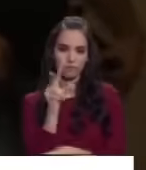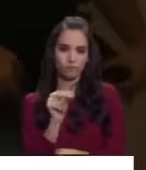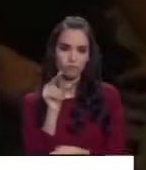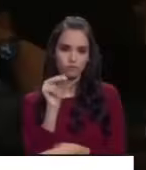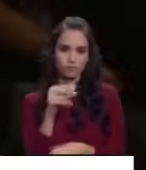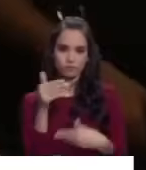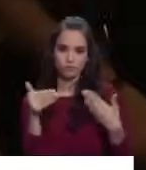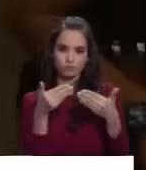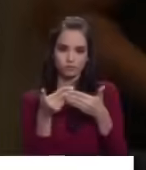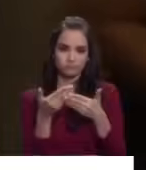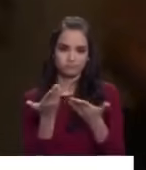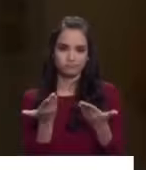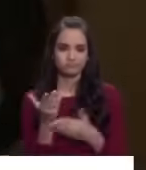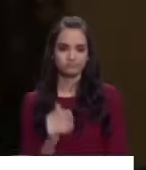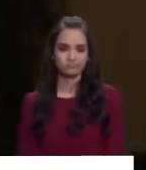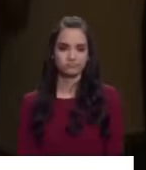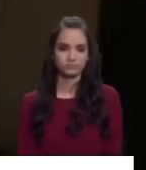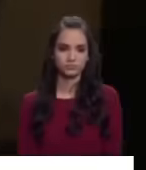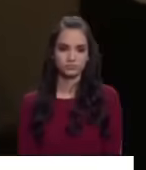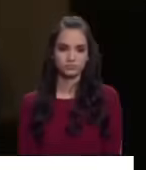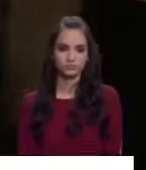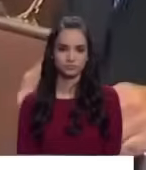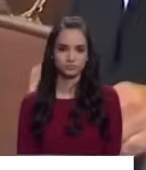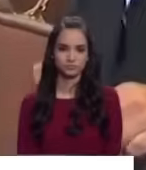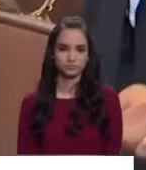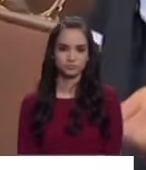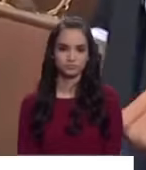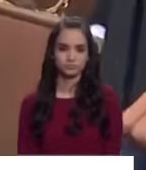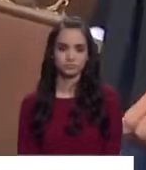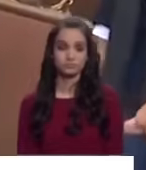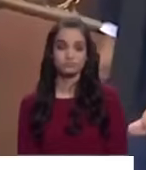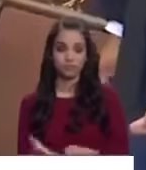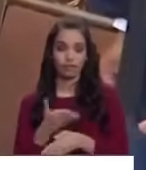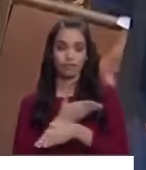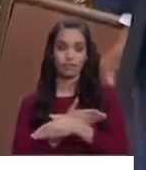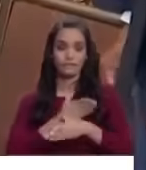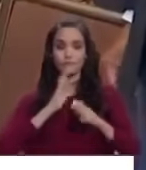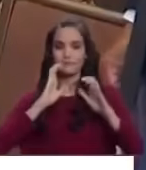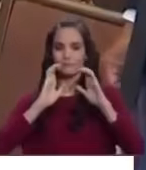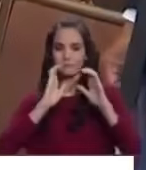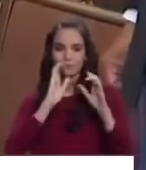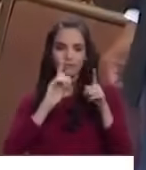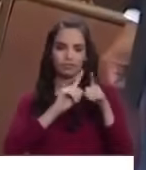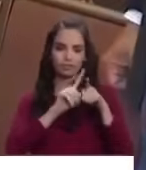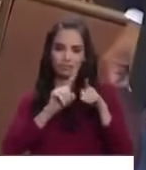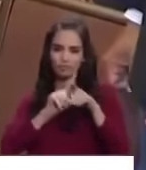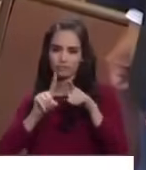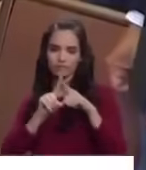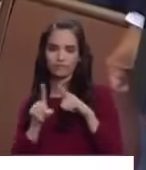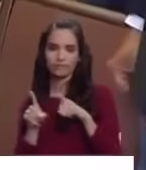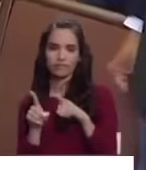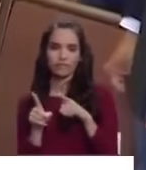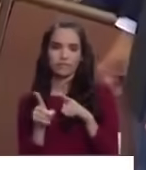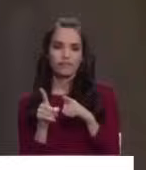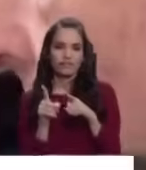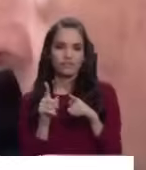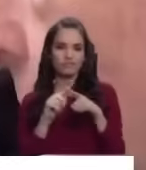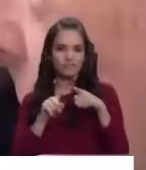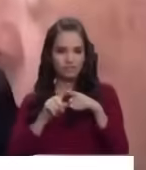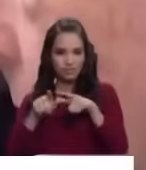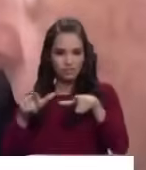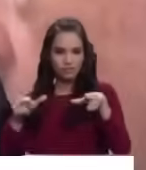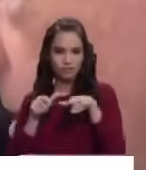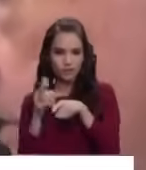panameño Y por supuesto con él hemos conversado en distintas ocasiones durante lo que ha ido de esta mañana aquí en este